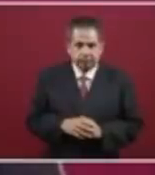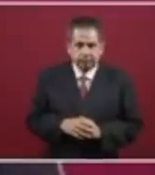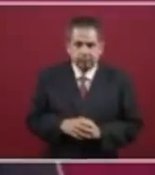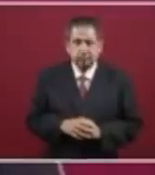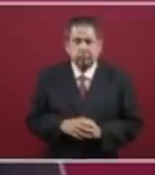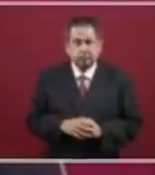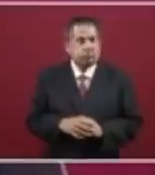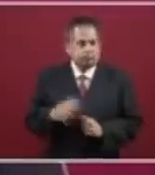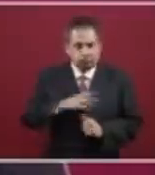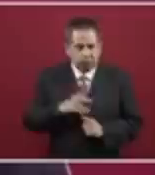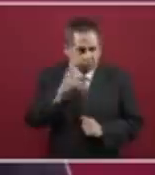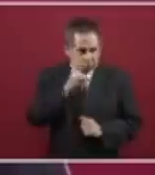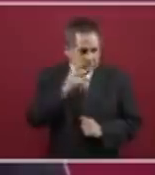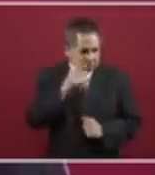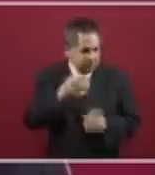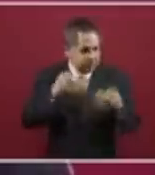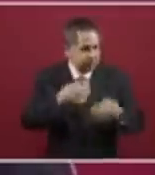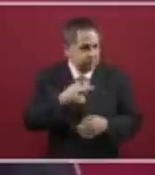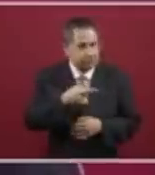hay hechos